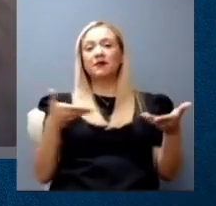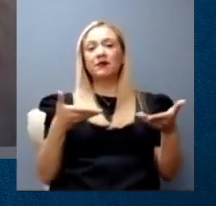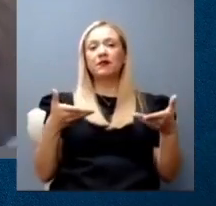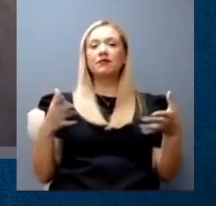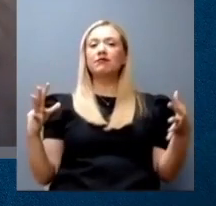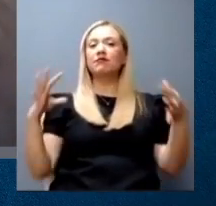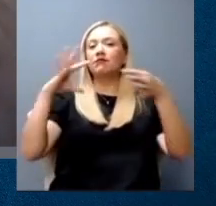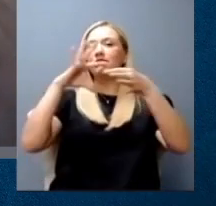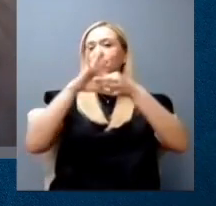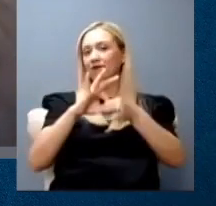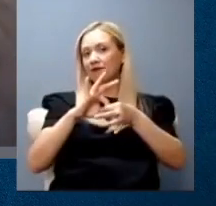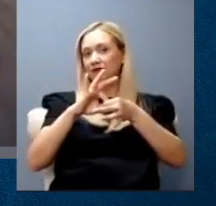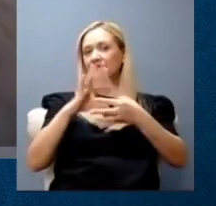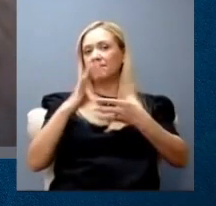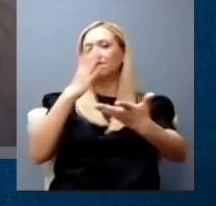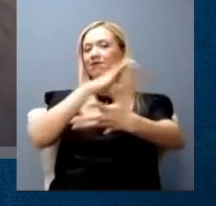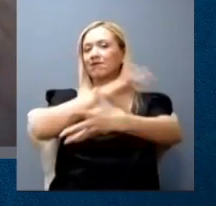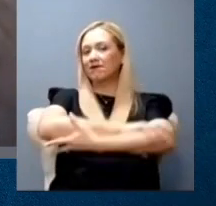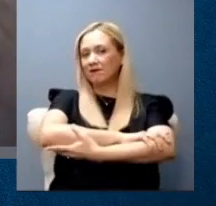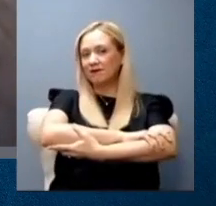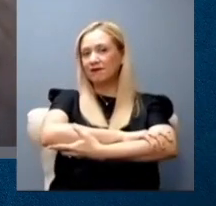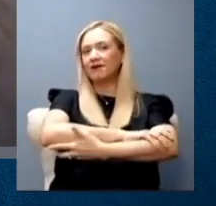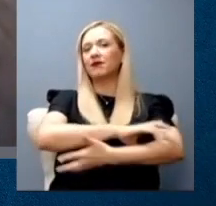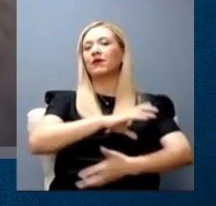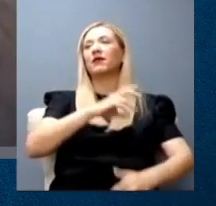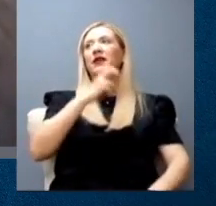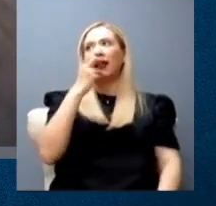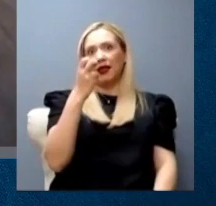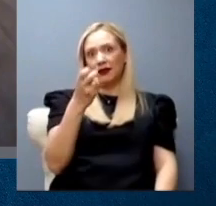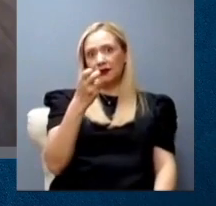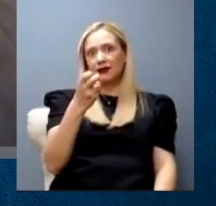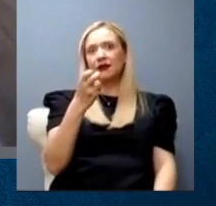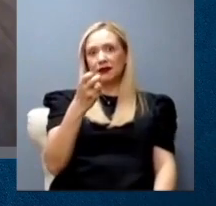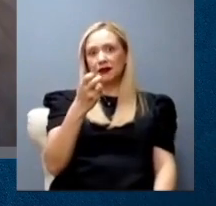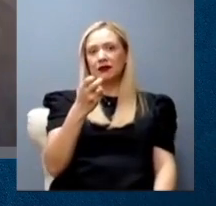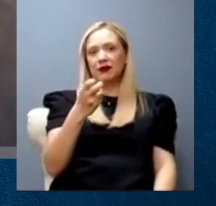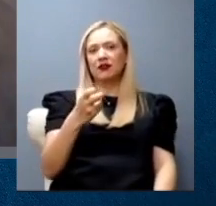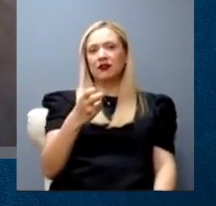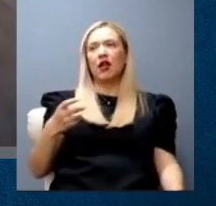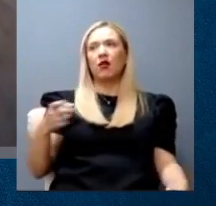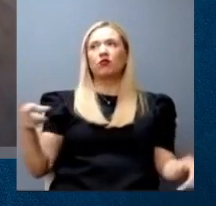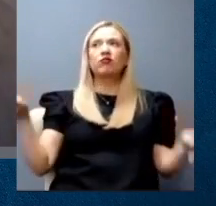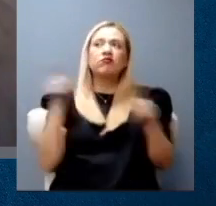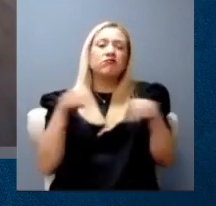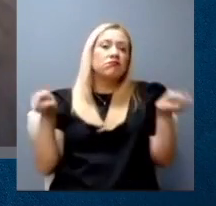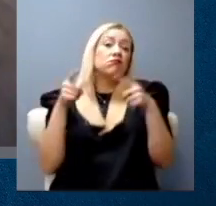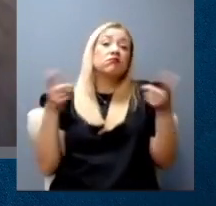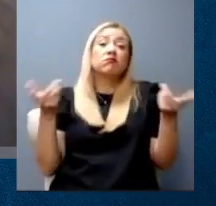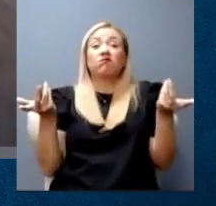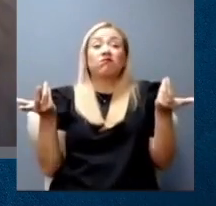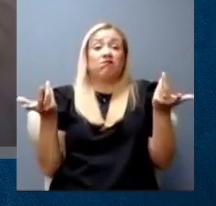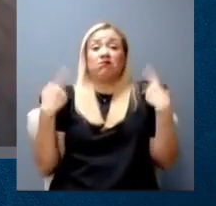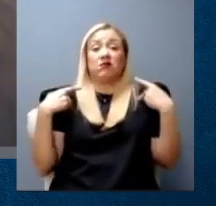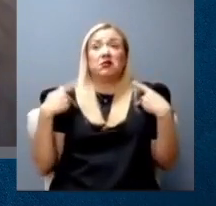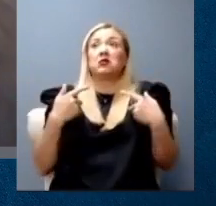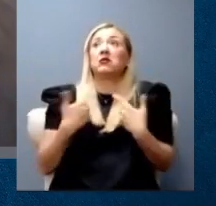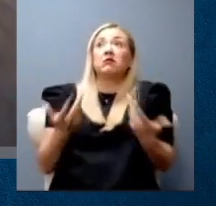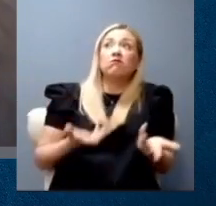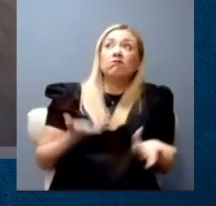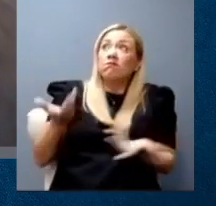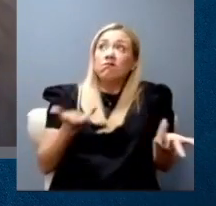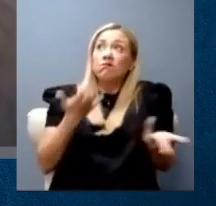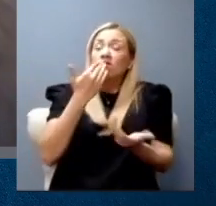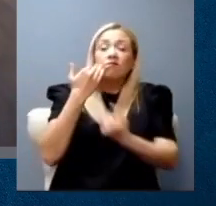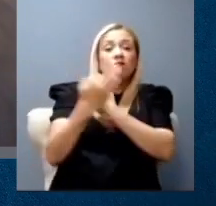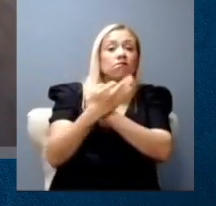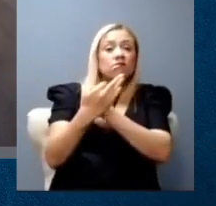alianzas que hacían. Entonces, los sujetos, digamos, que estaban desprovistos de herramientas para su